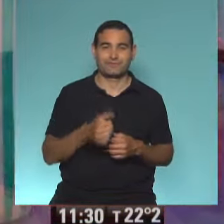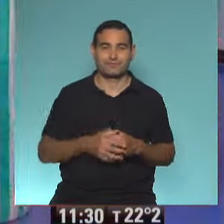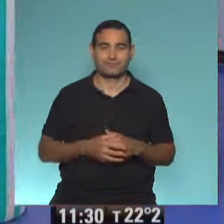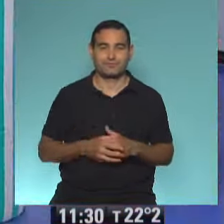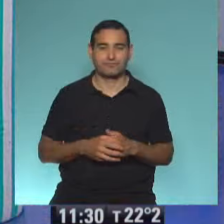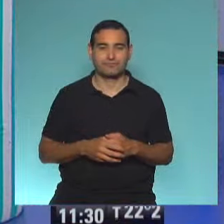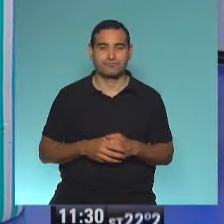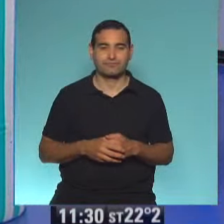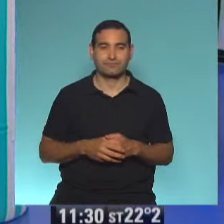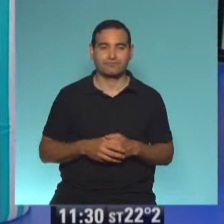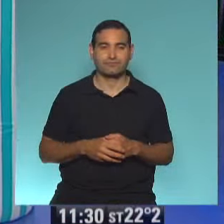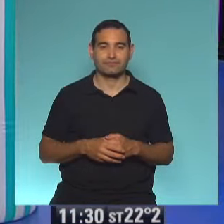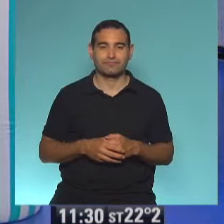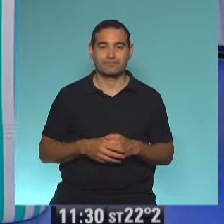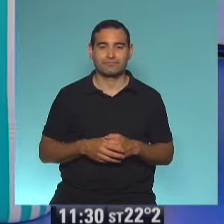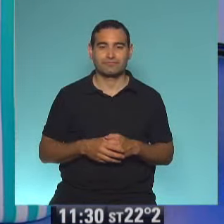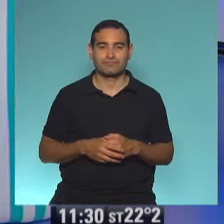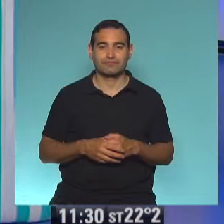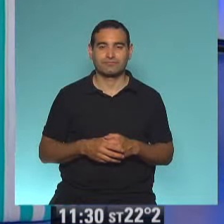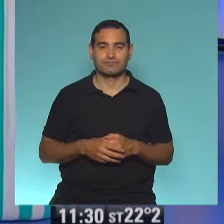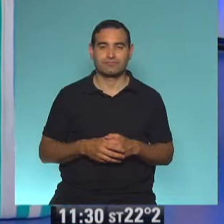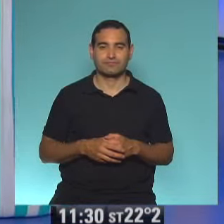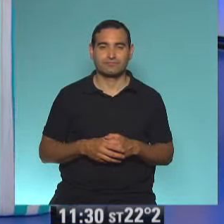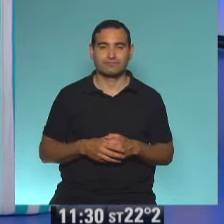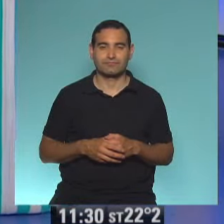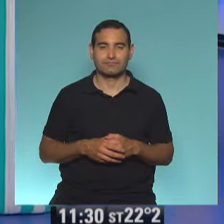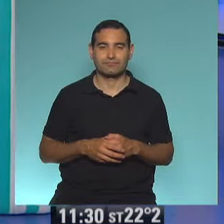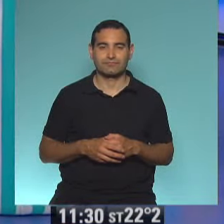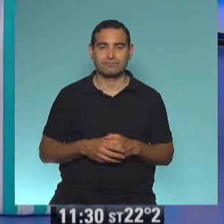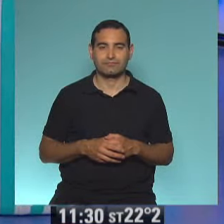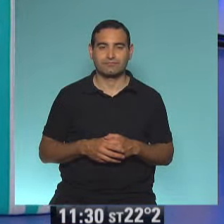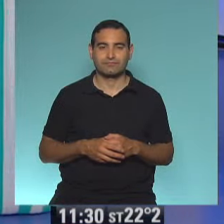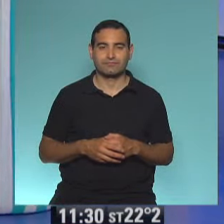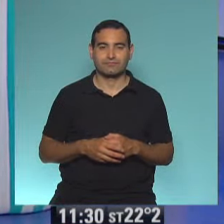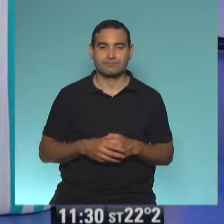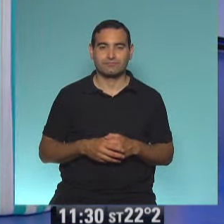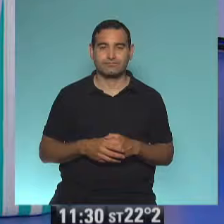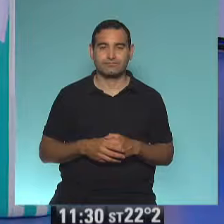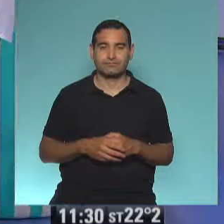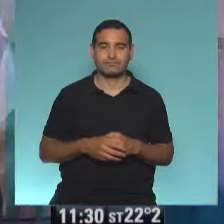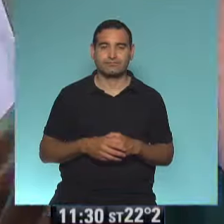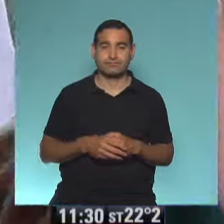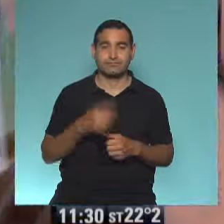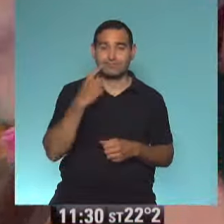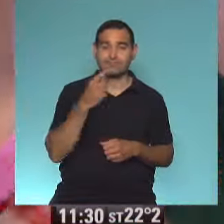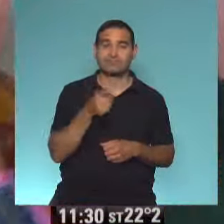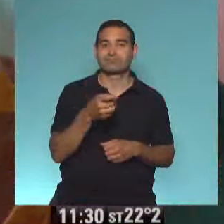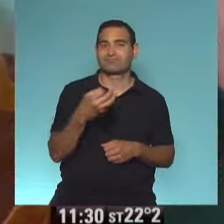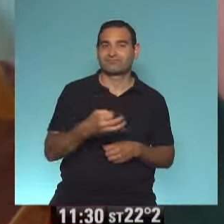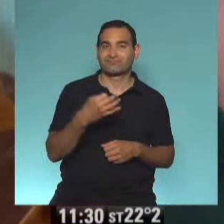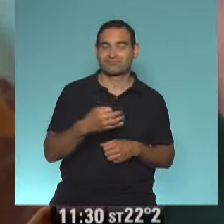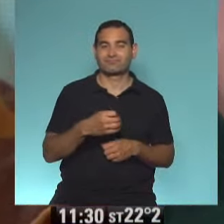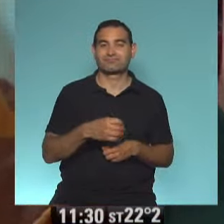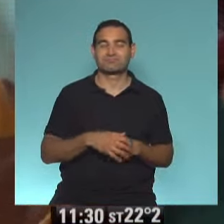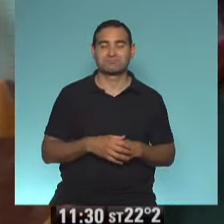grande, ven que yo estoy como si fuese como el acá. Sí. Este es el pecho y acá arranca el